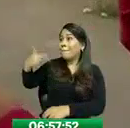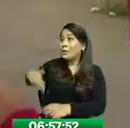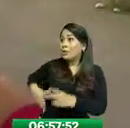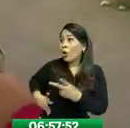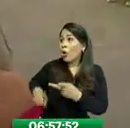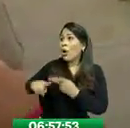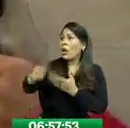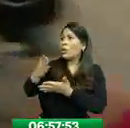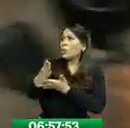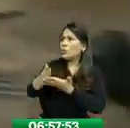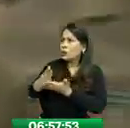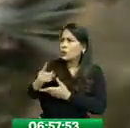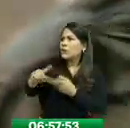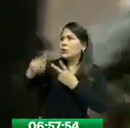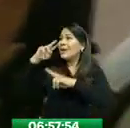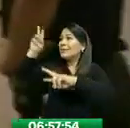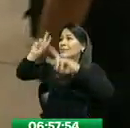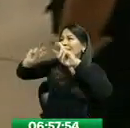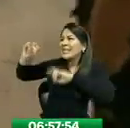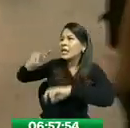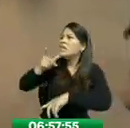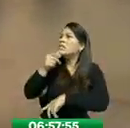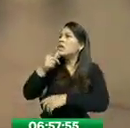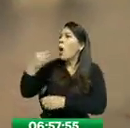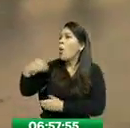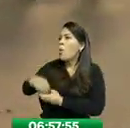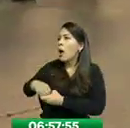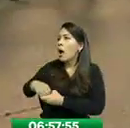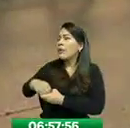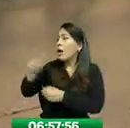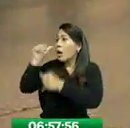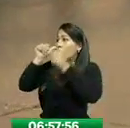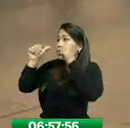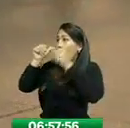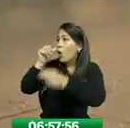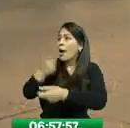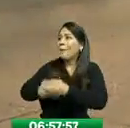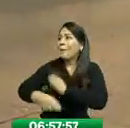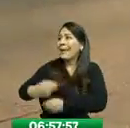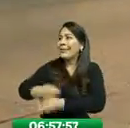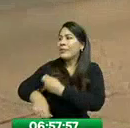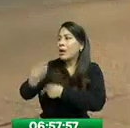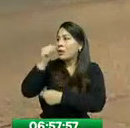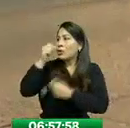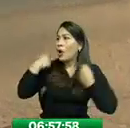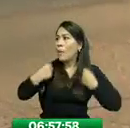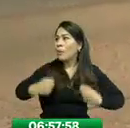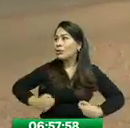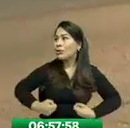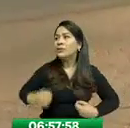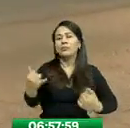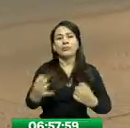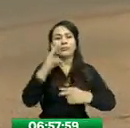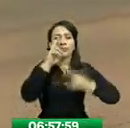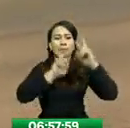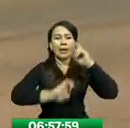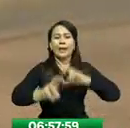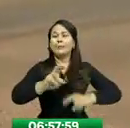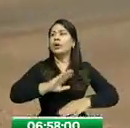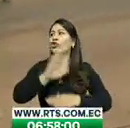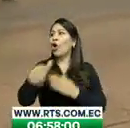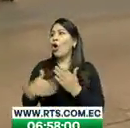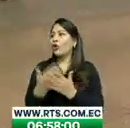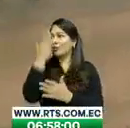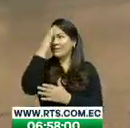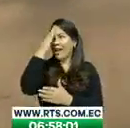armas de cortopunzantes, el consumo o el expendio de sustancias sujetas a fiscalización. Se viene el